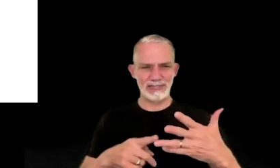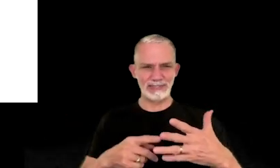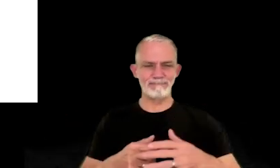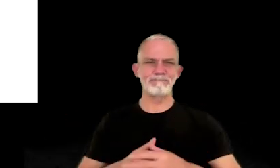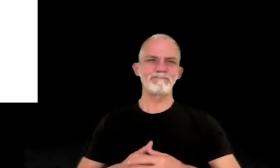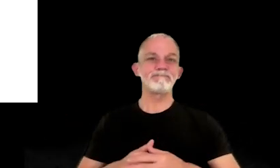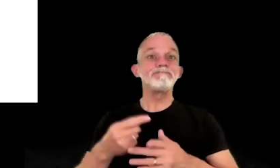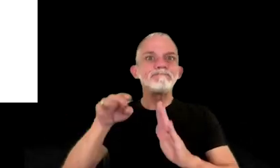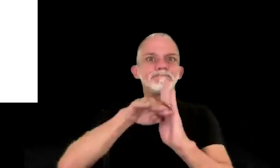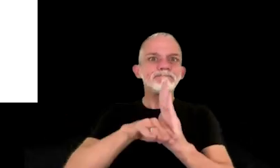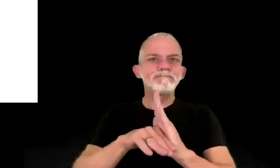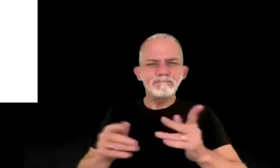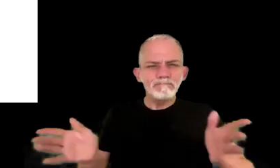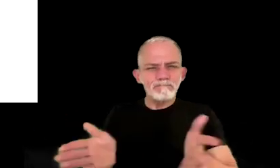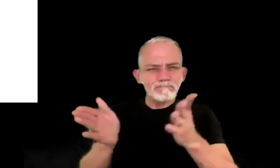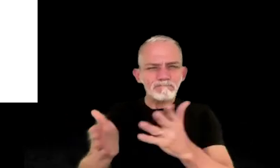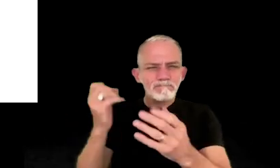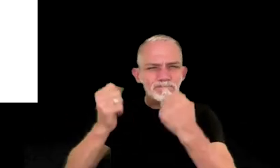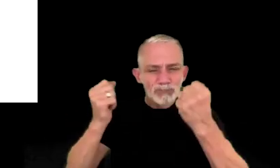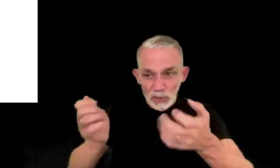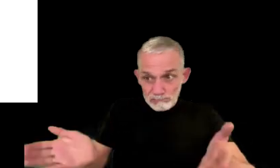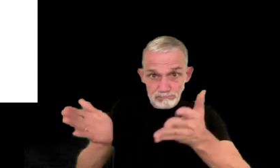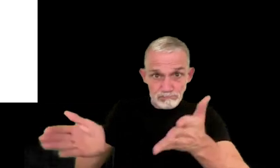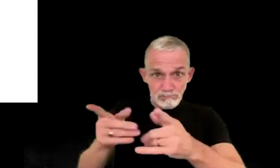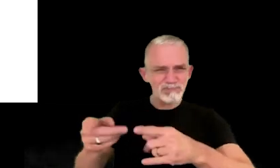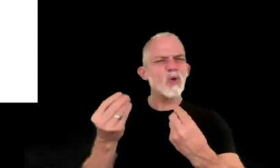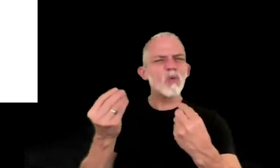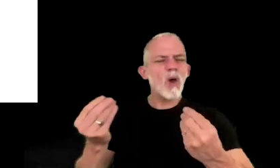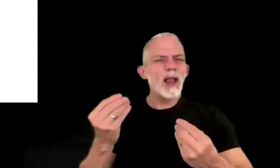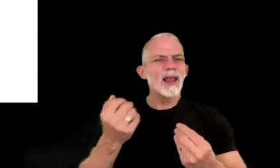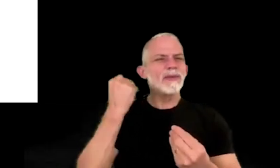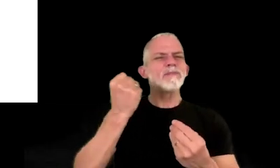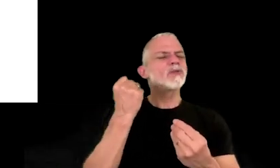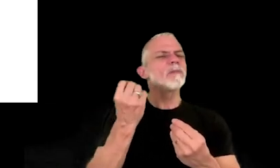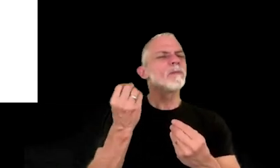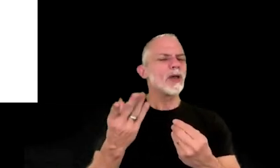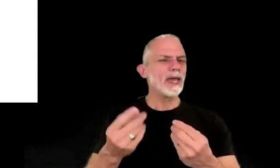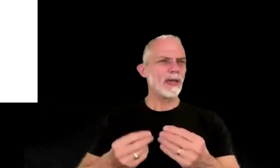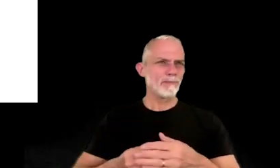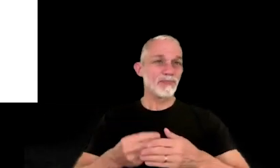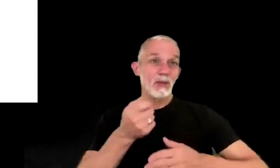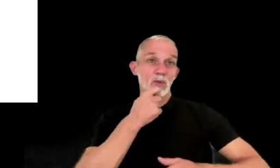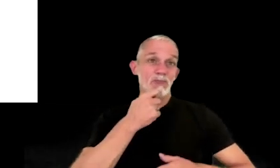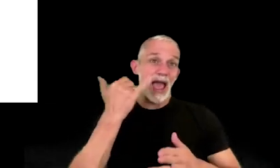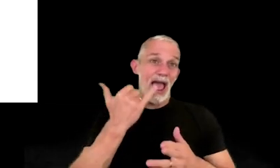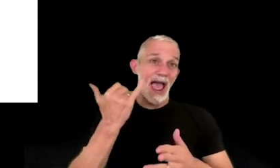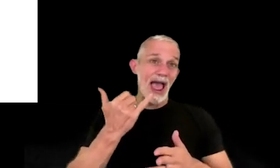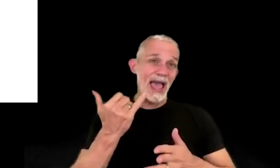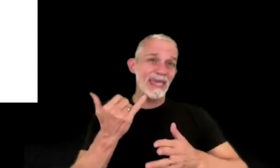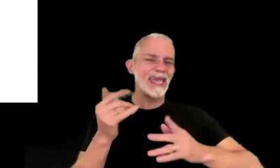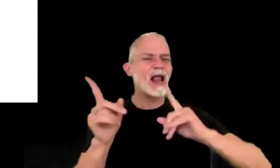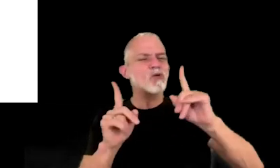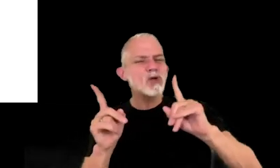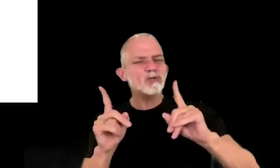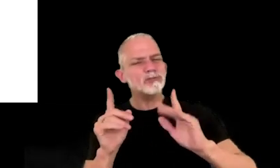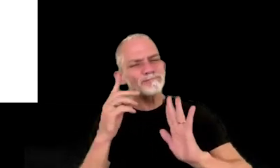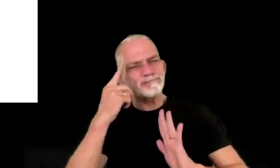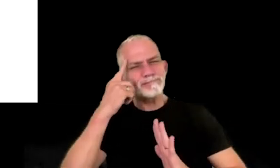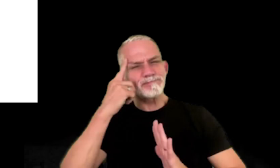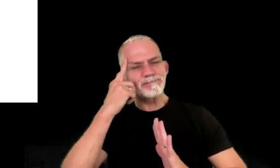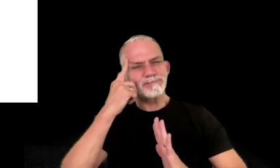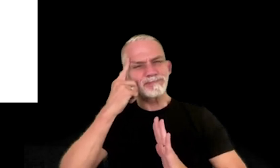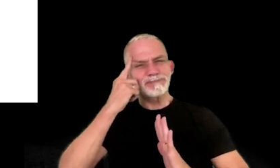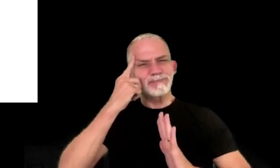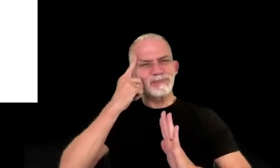En lo que hace a promoción económica, la importancia se relaciona con ciertos conceptos